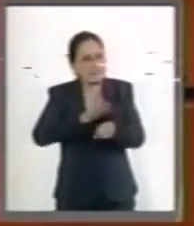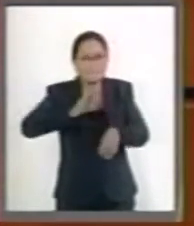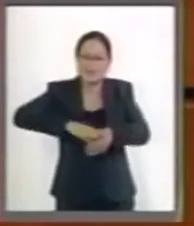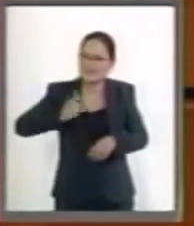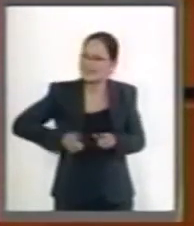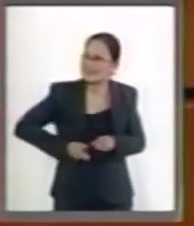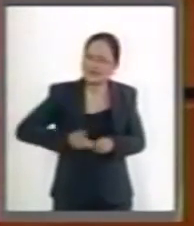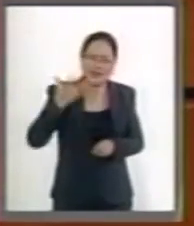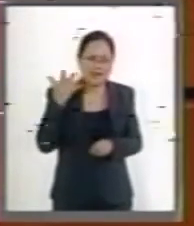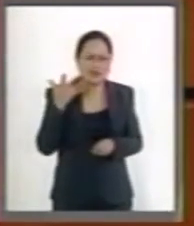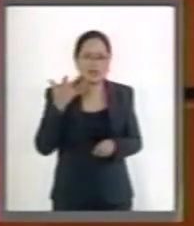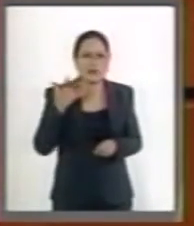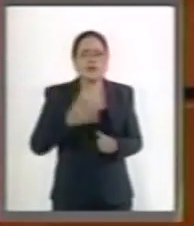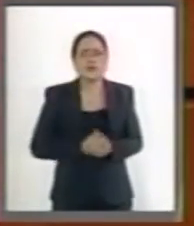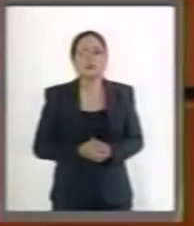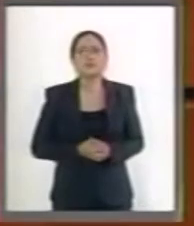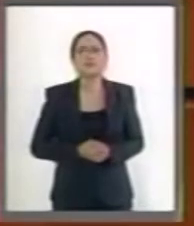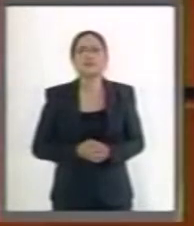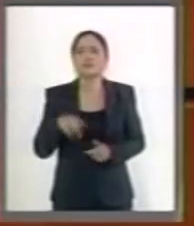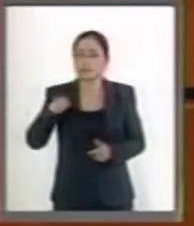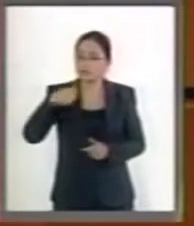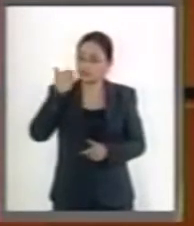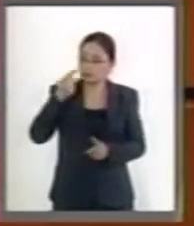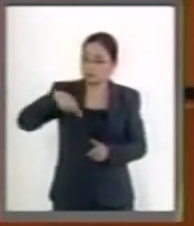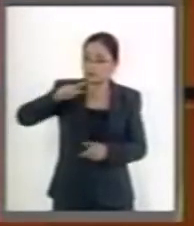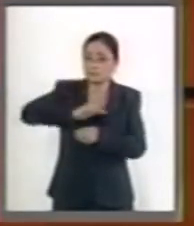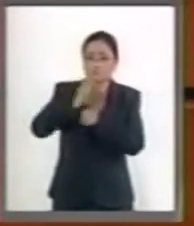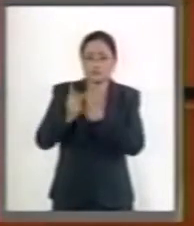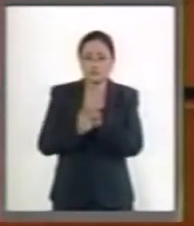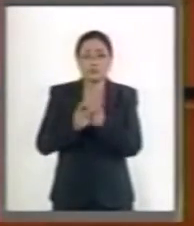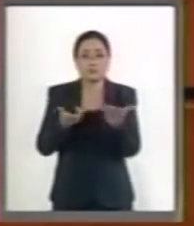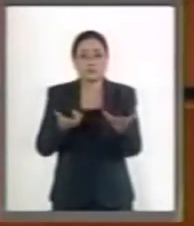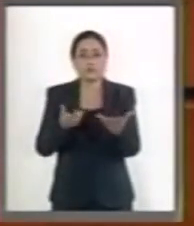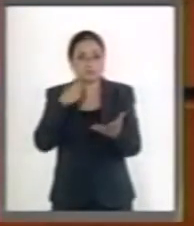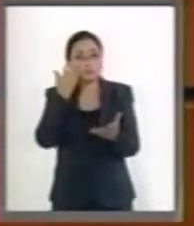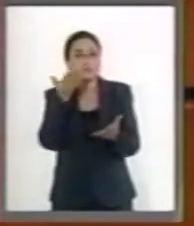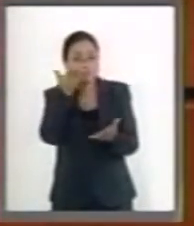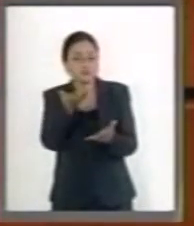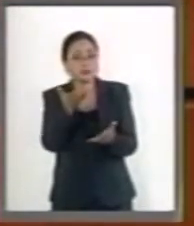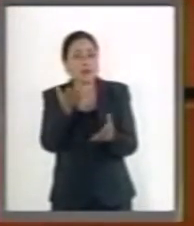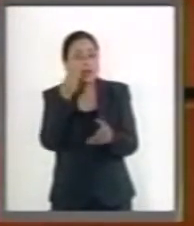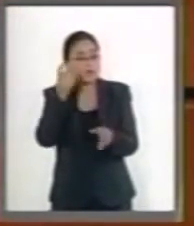gasolina más cara. ¿Esto es lo que queremos para el país? ¿Estos son los